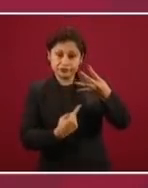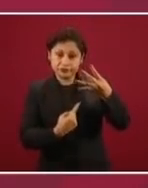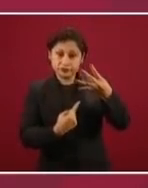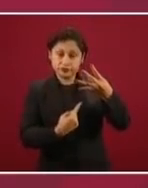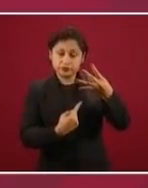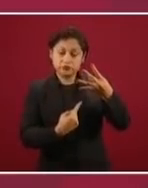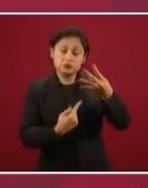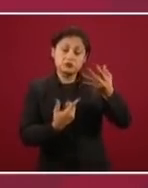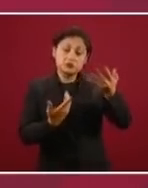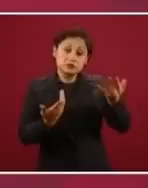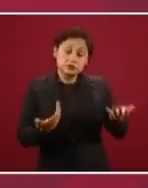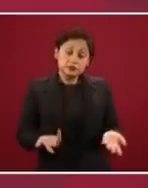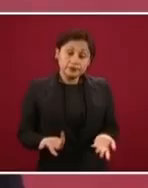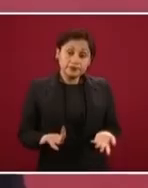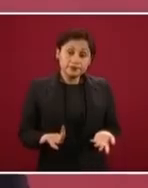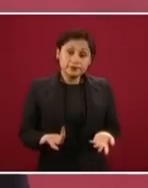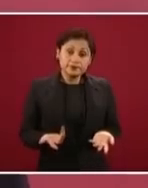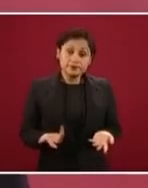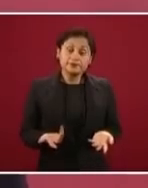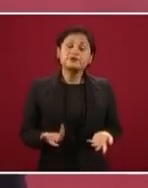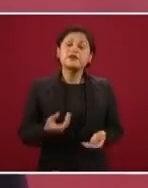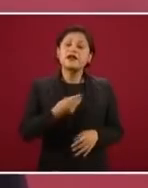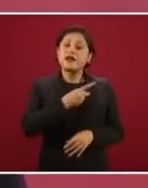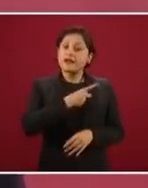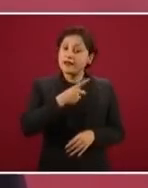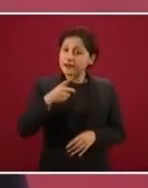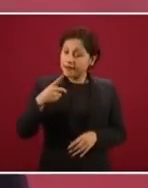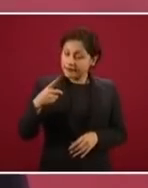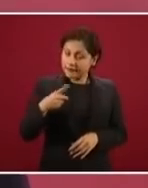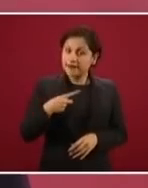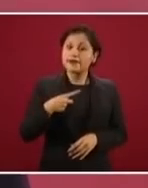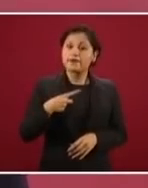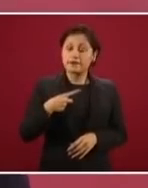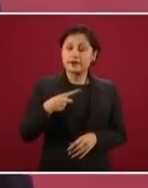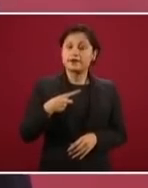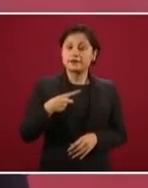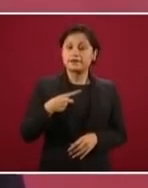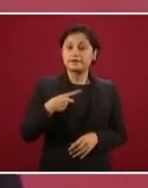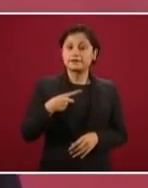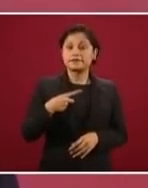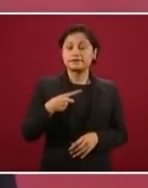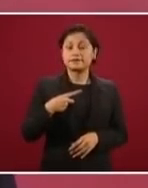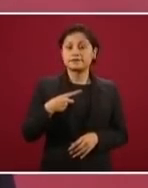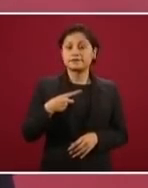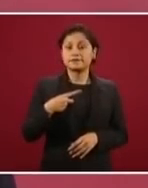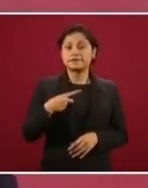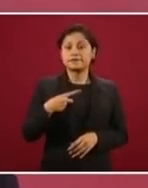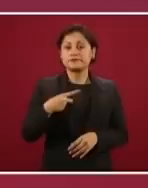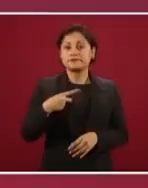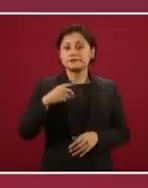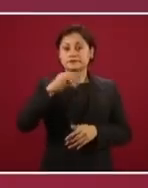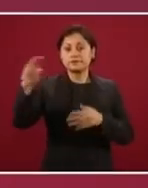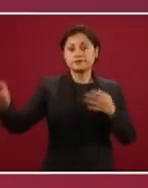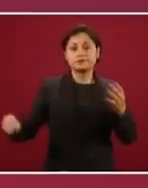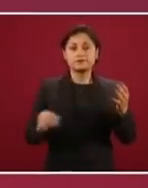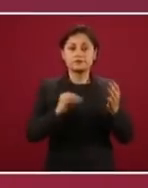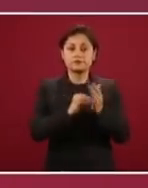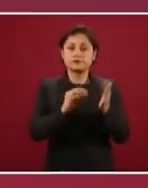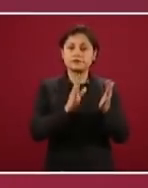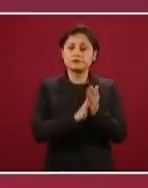tendría que explicar legalmente para no estar al everest ando